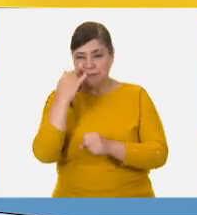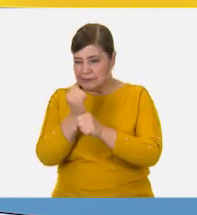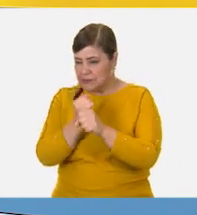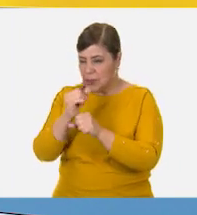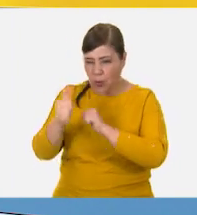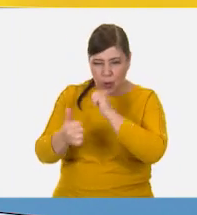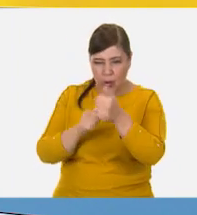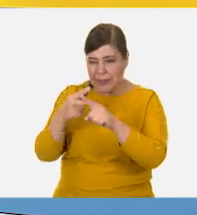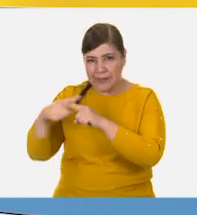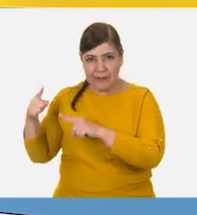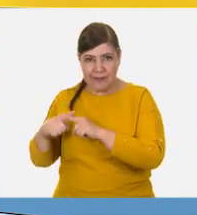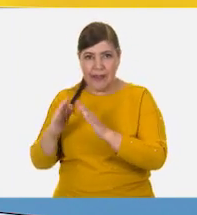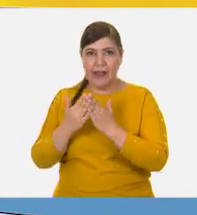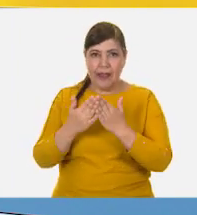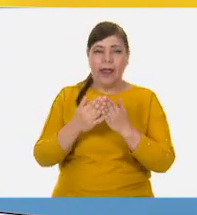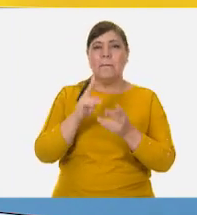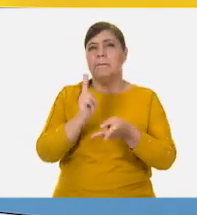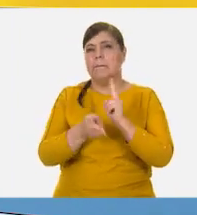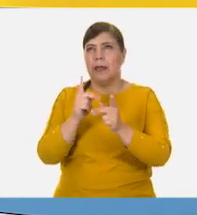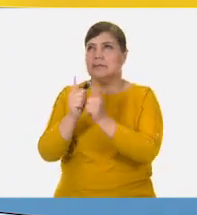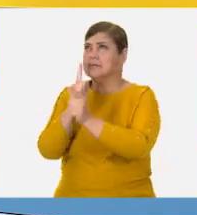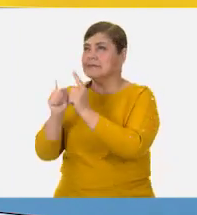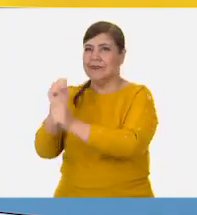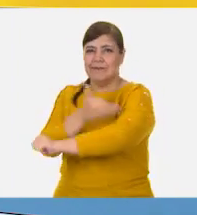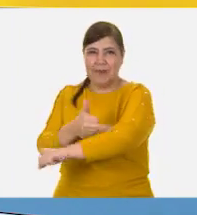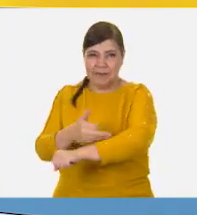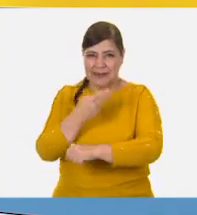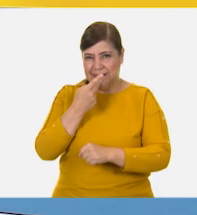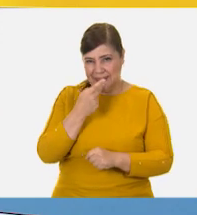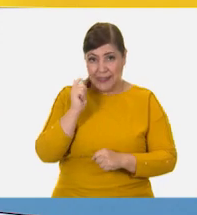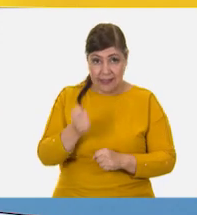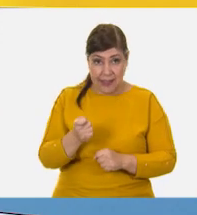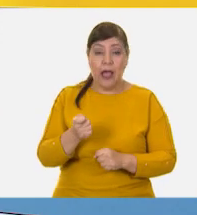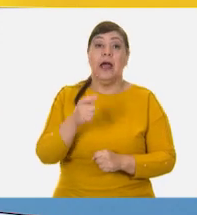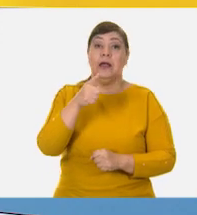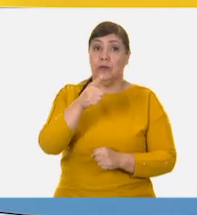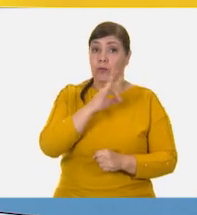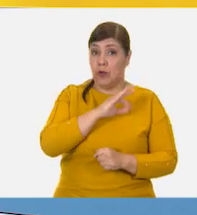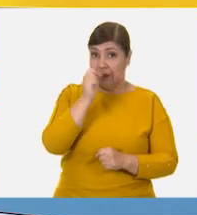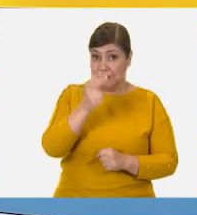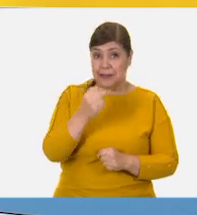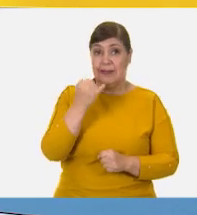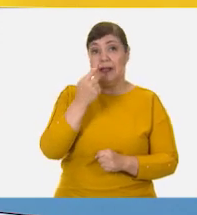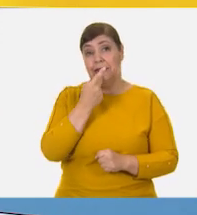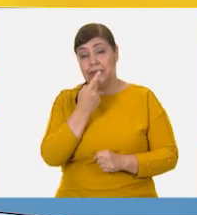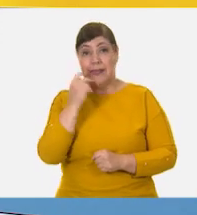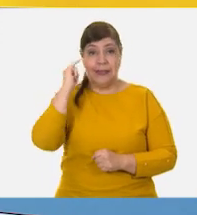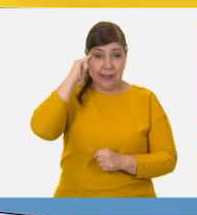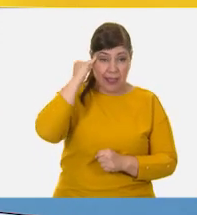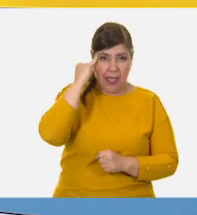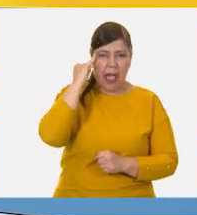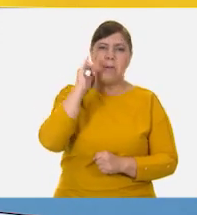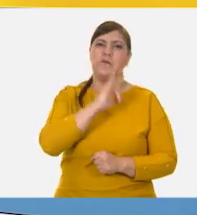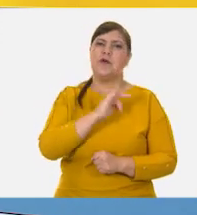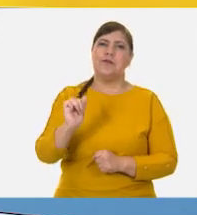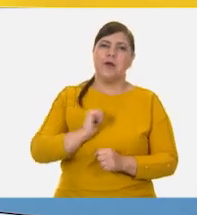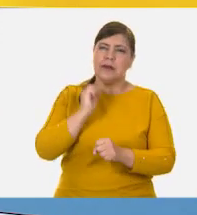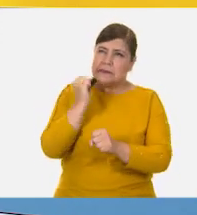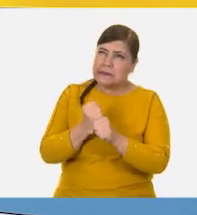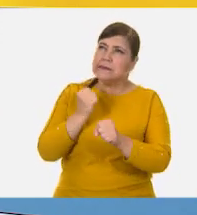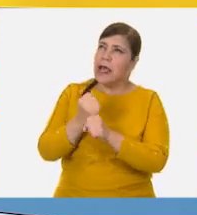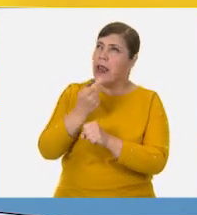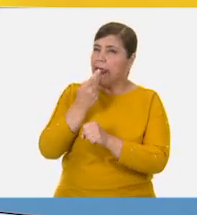consulta otros libros y comenta el tema de hoy con tu familia. Si tienes la fortuna de hablar una lengua indígena, aprovecha también este momento